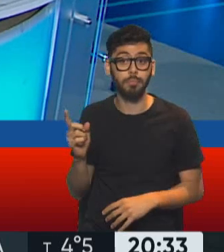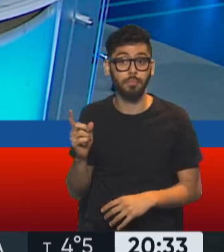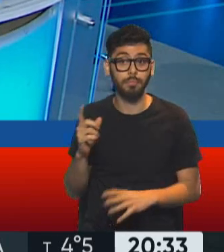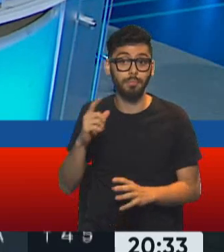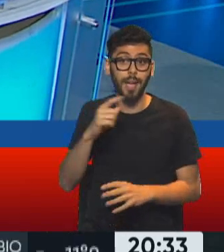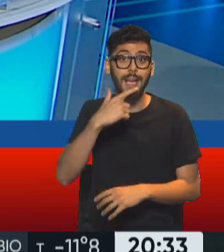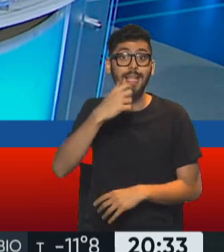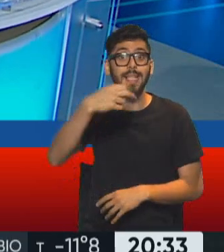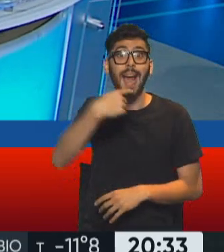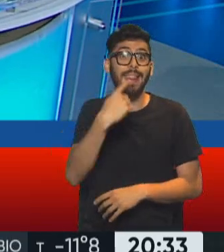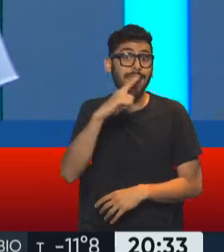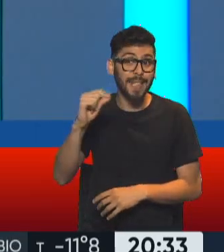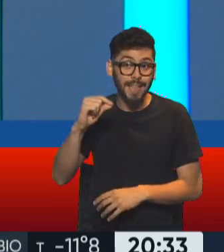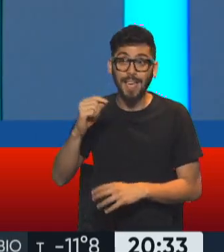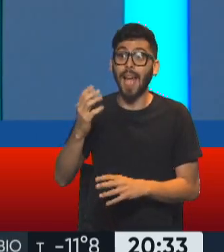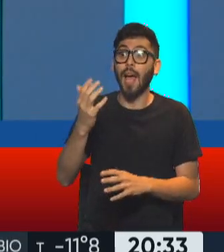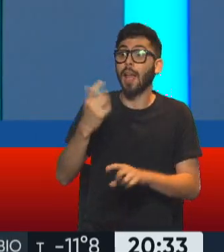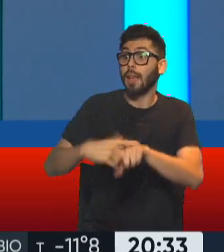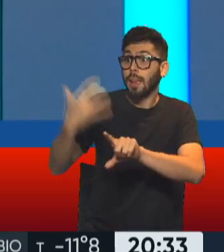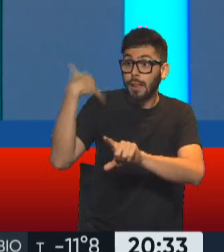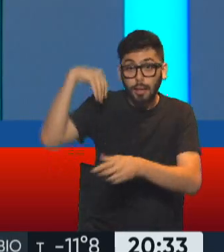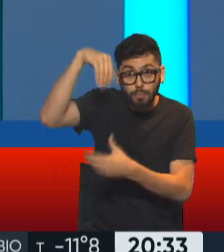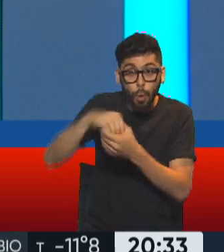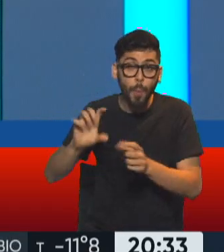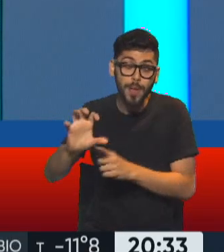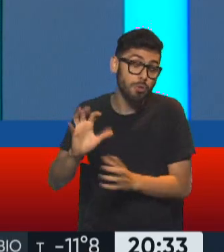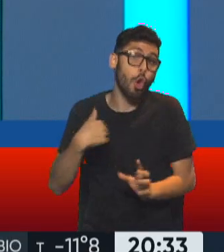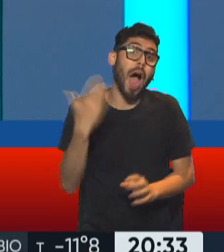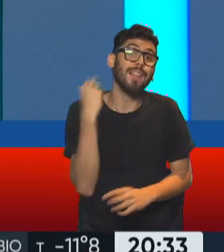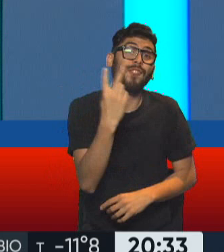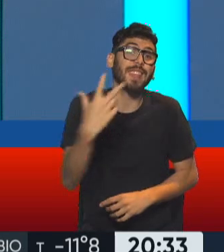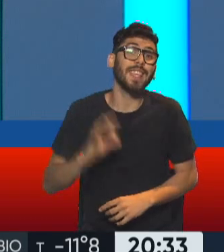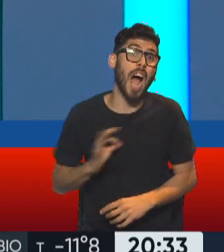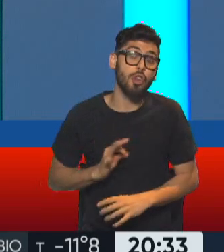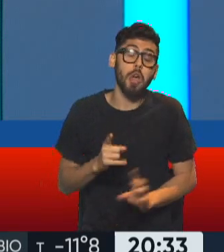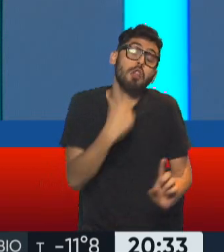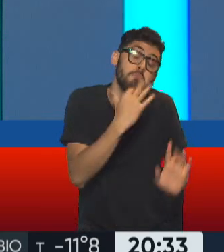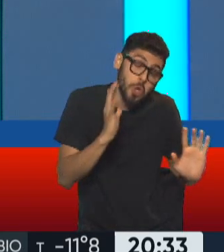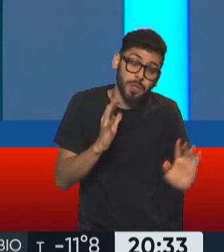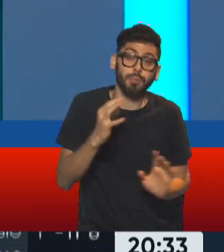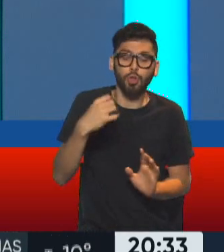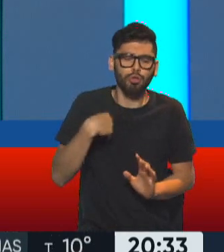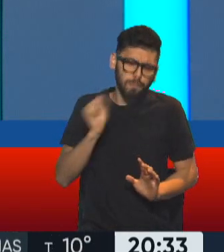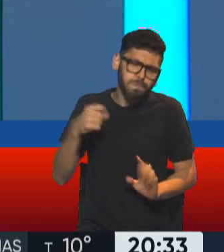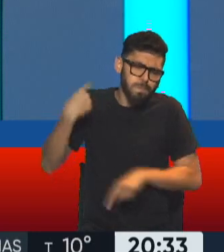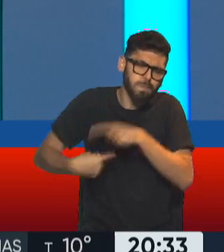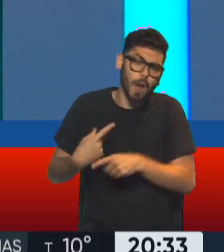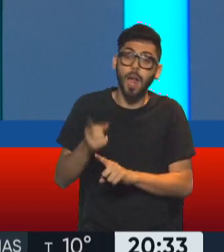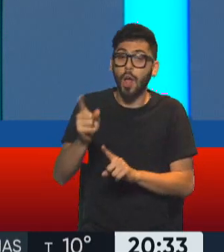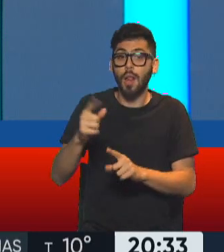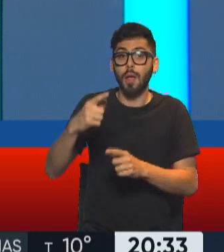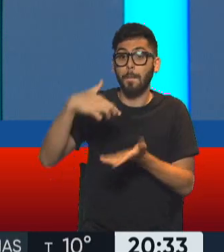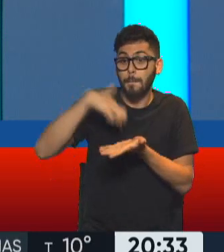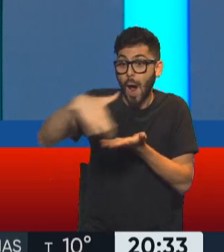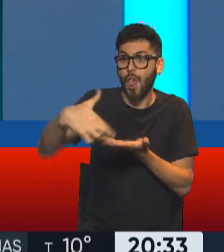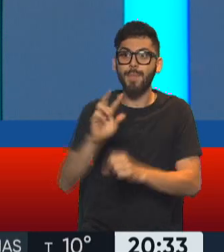Santilli la provincia, yo 23 años, sistemáticamente y continuamente, y sé lo que es justamente no tener paradas de